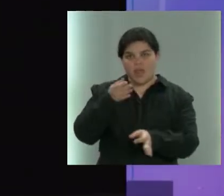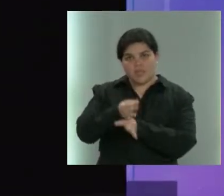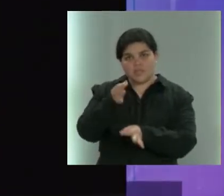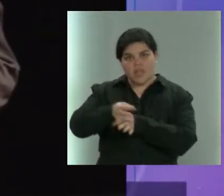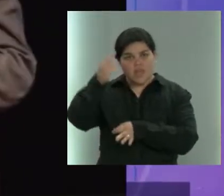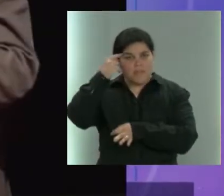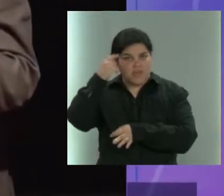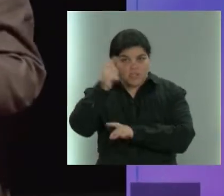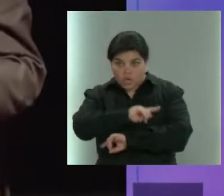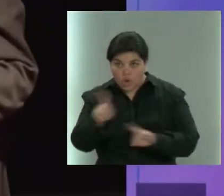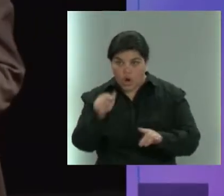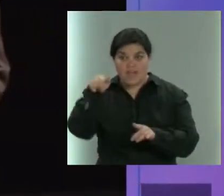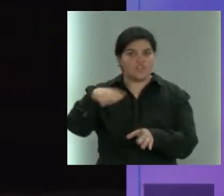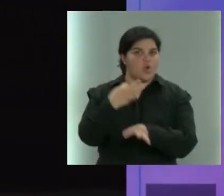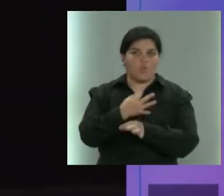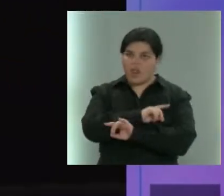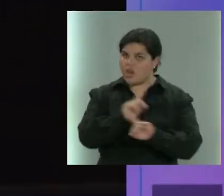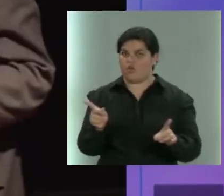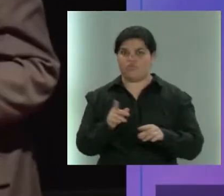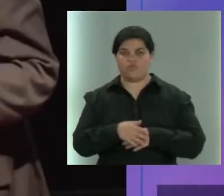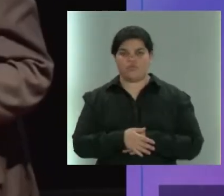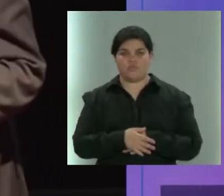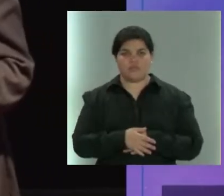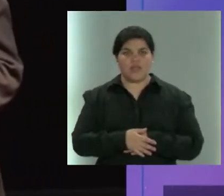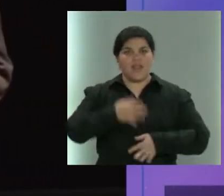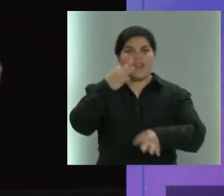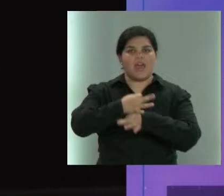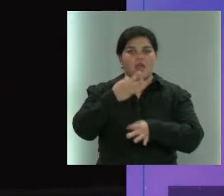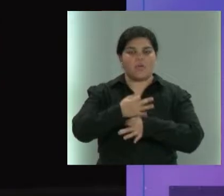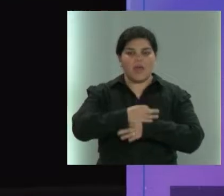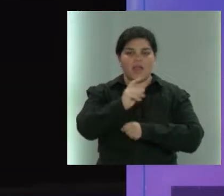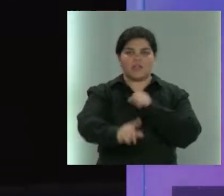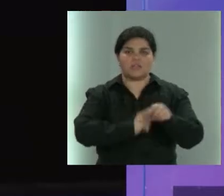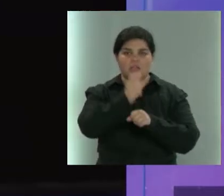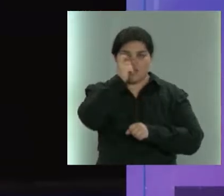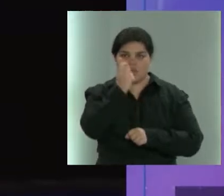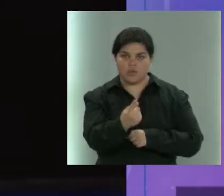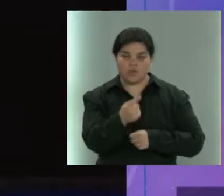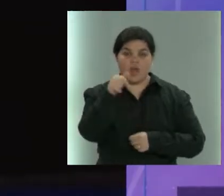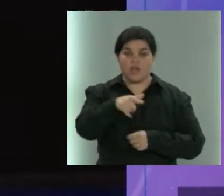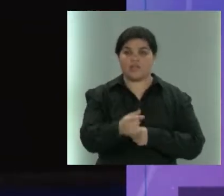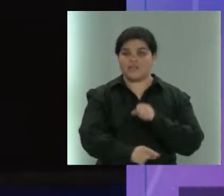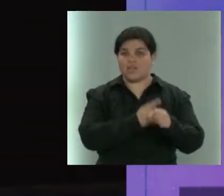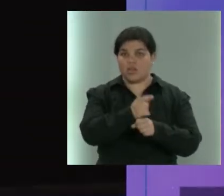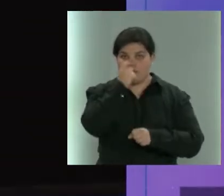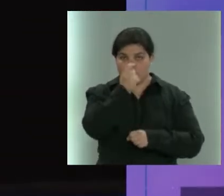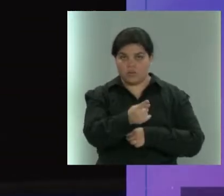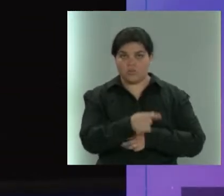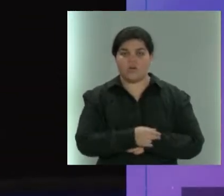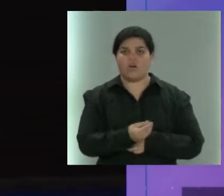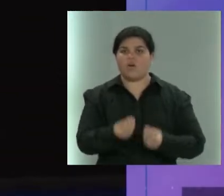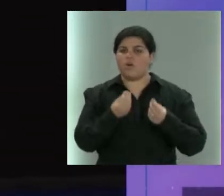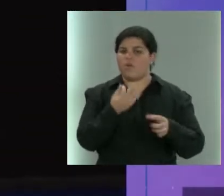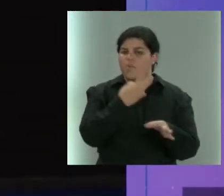escuela. Será lo que ustedes quieran que sea. La escuela del siglo XXI, de este principio del siglo XXI. Es una